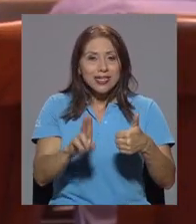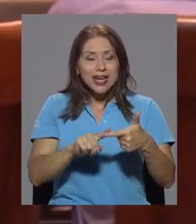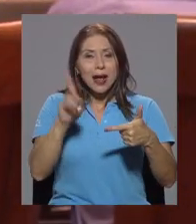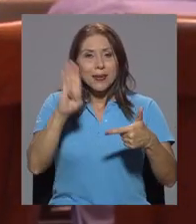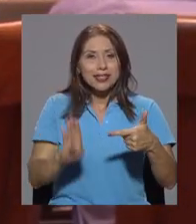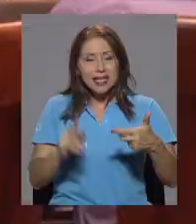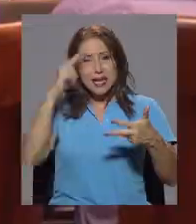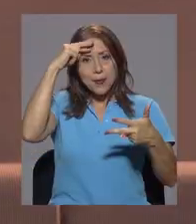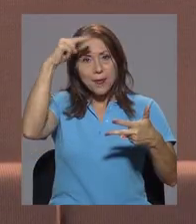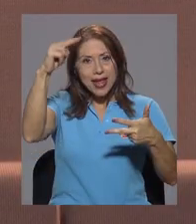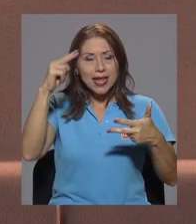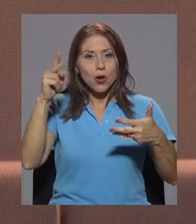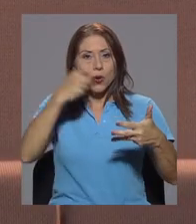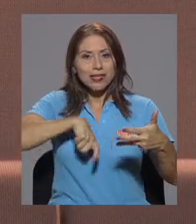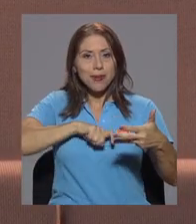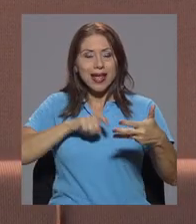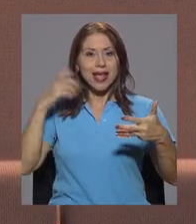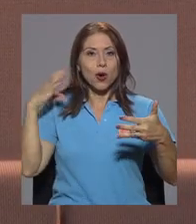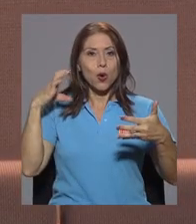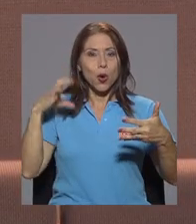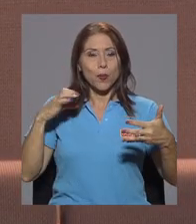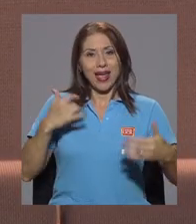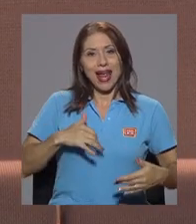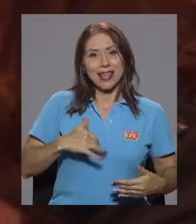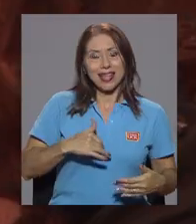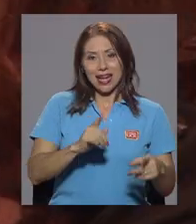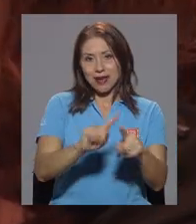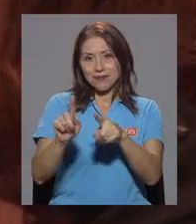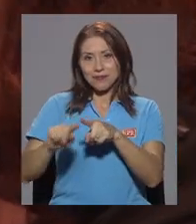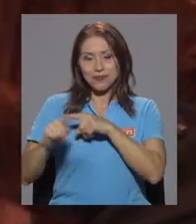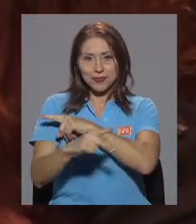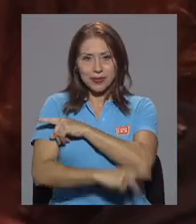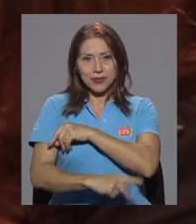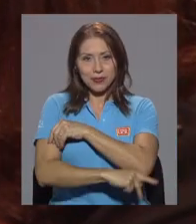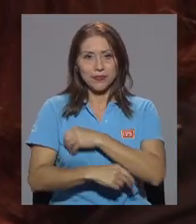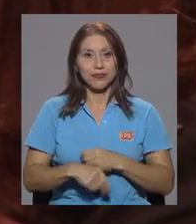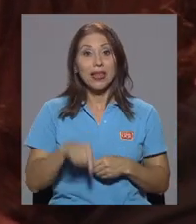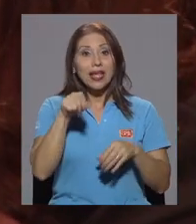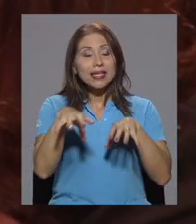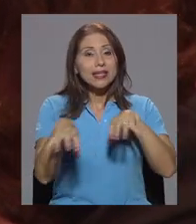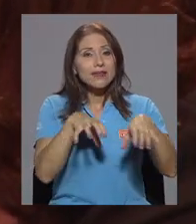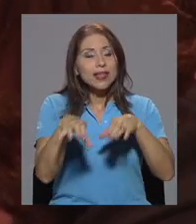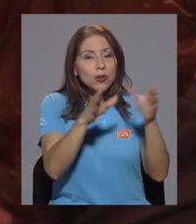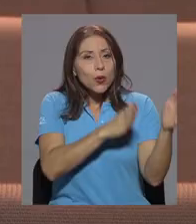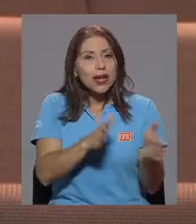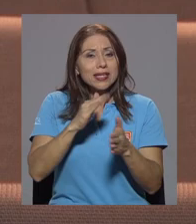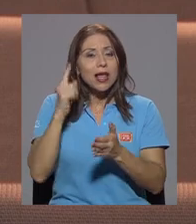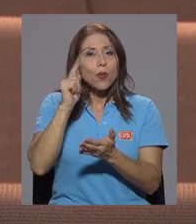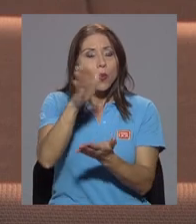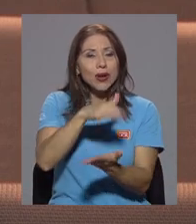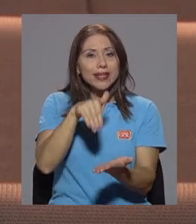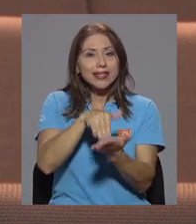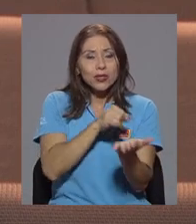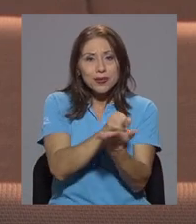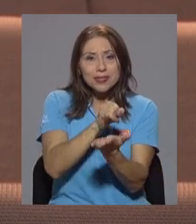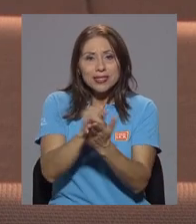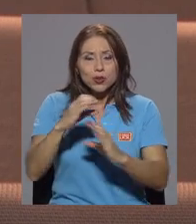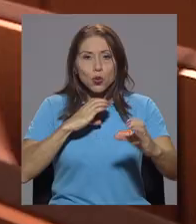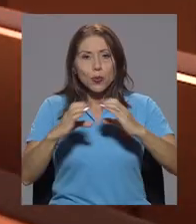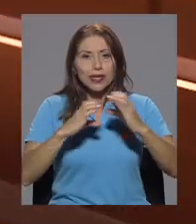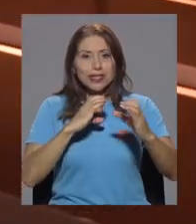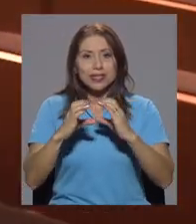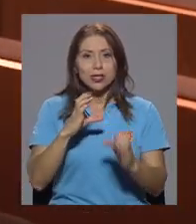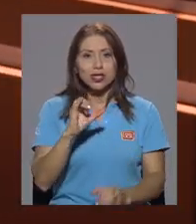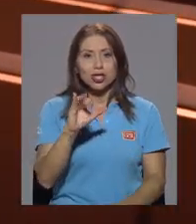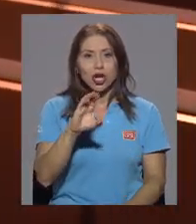México, España, Colombia, Argentina, entre otros países. Este evento fue organizado por el Centro de Investigación en Comunicación SICOM,